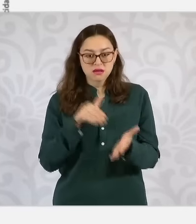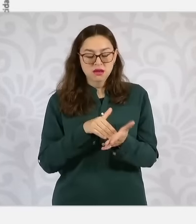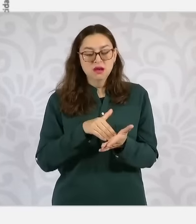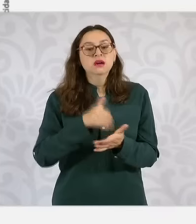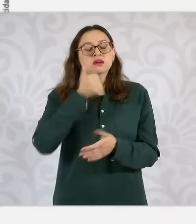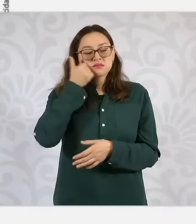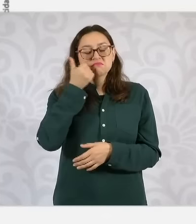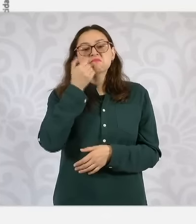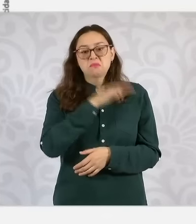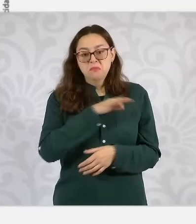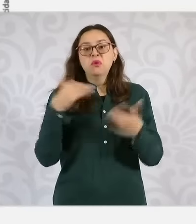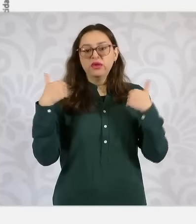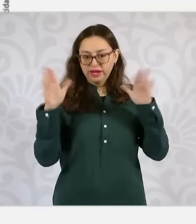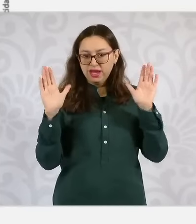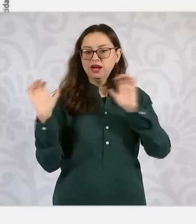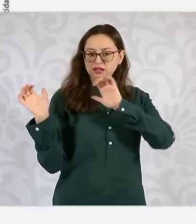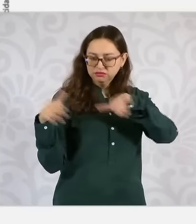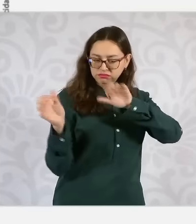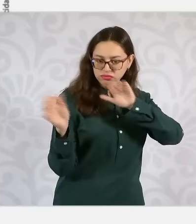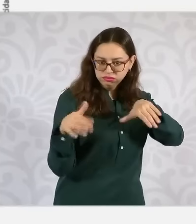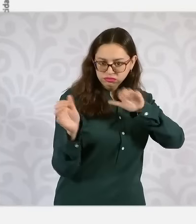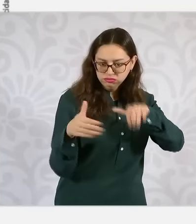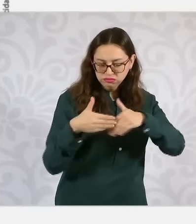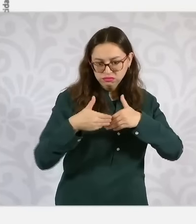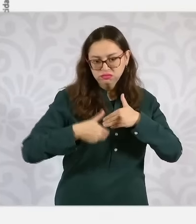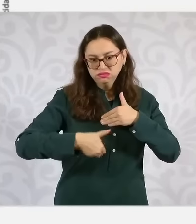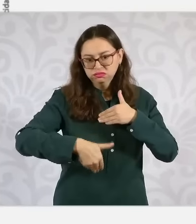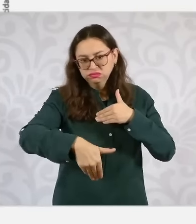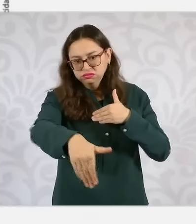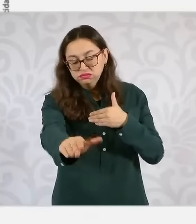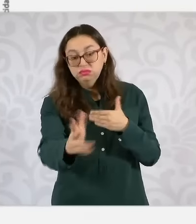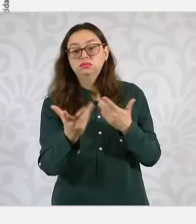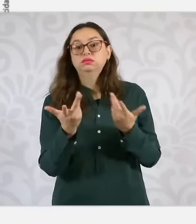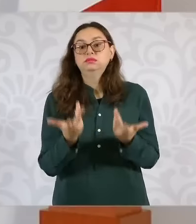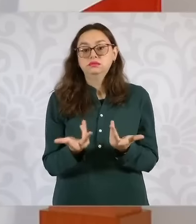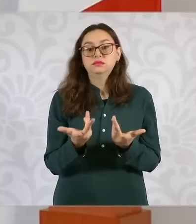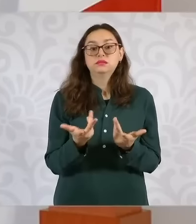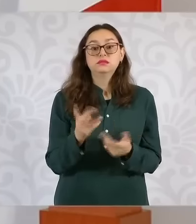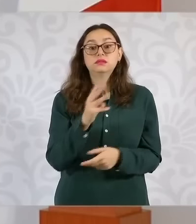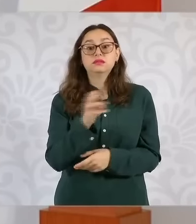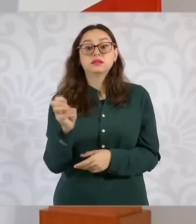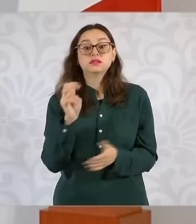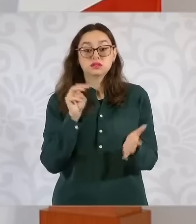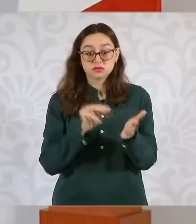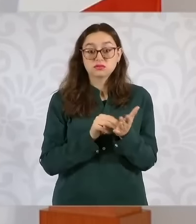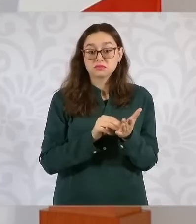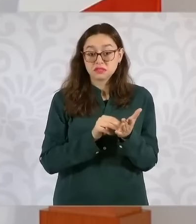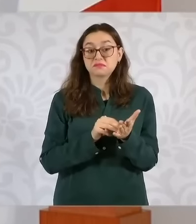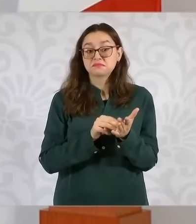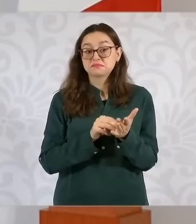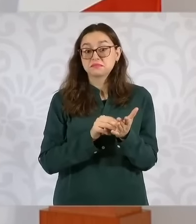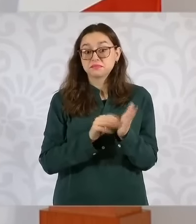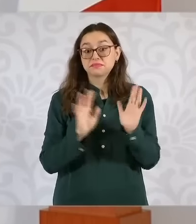estudiantes y pues en el futuro podríamos tener hasta 300,000. No lo vamos a hacer de esa